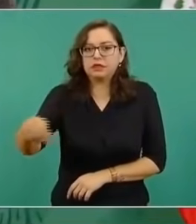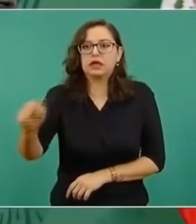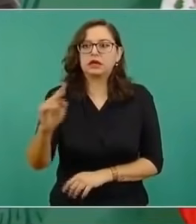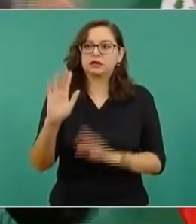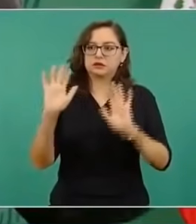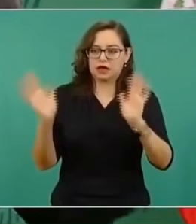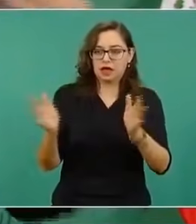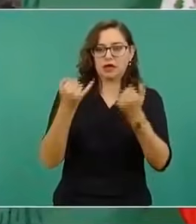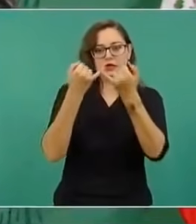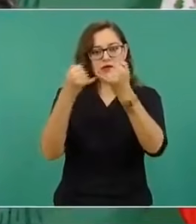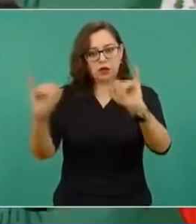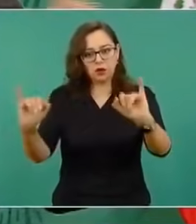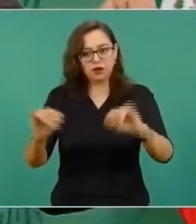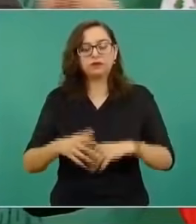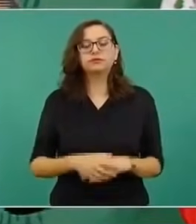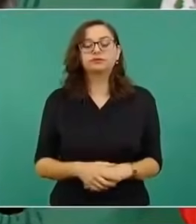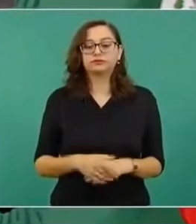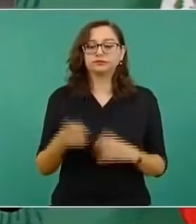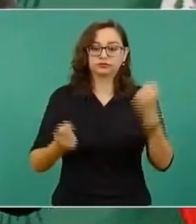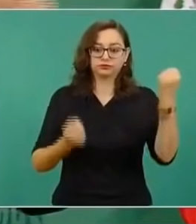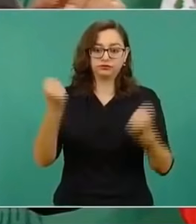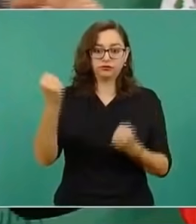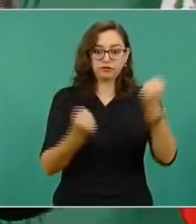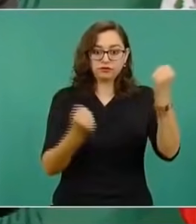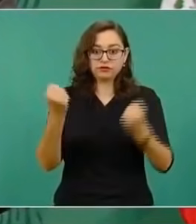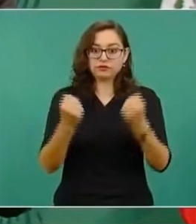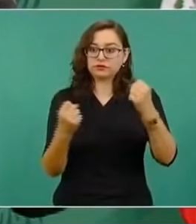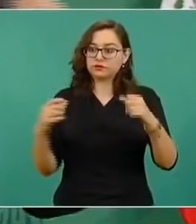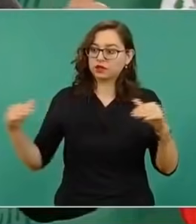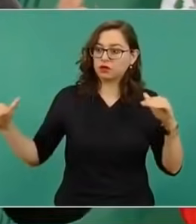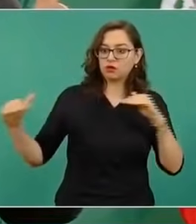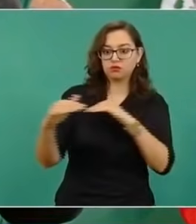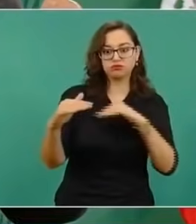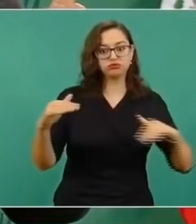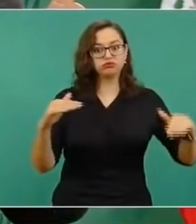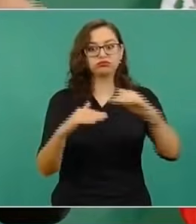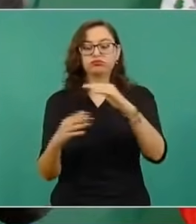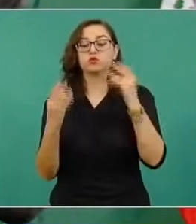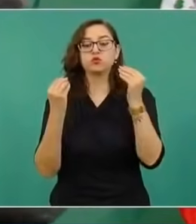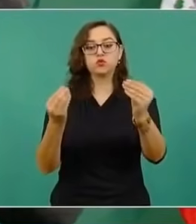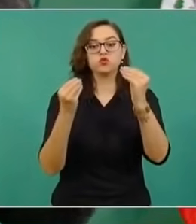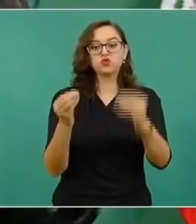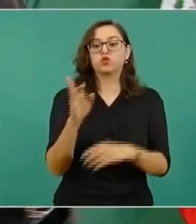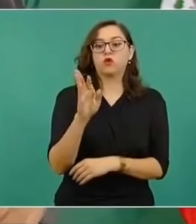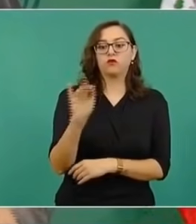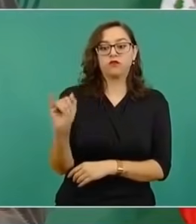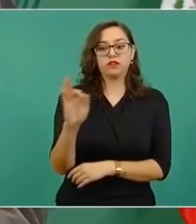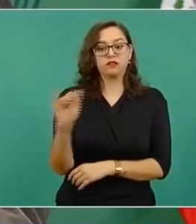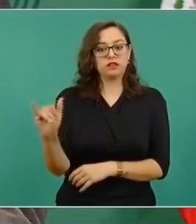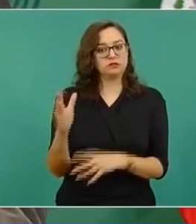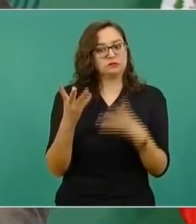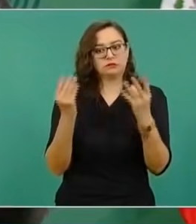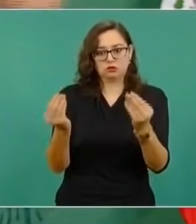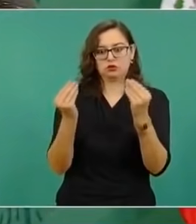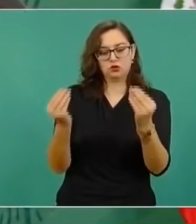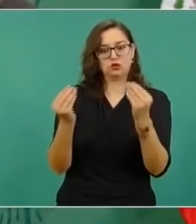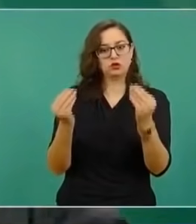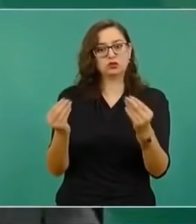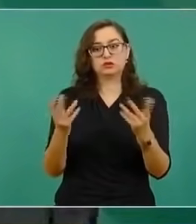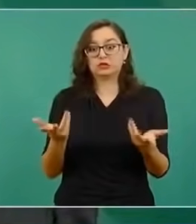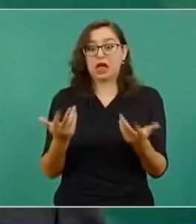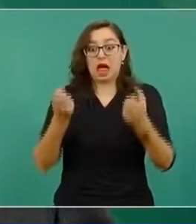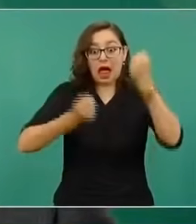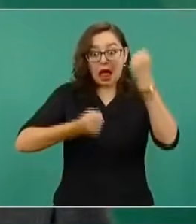Y bueno, con todo respeto, pasan muchos fifís por ahí y no les